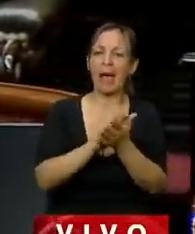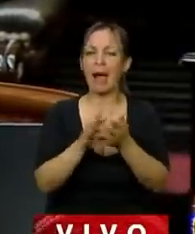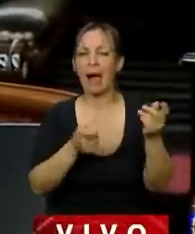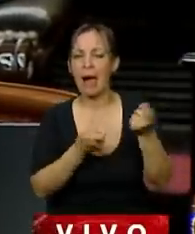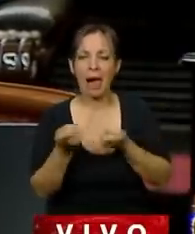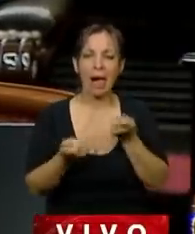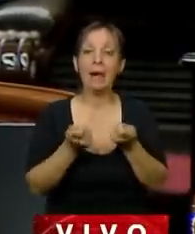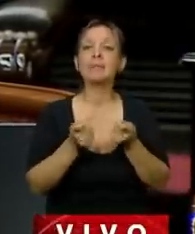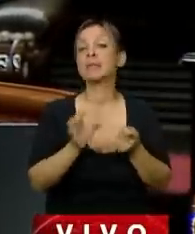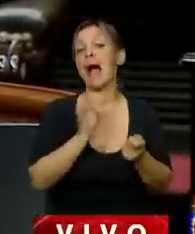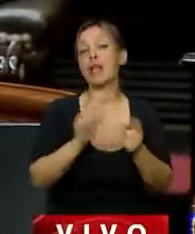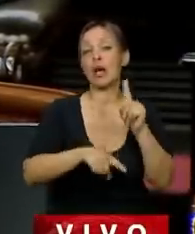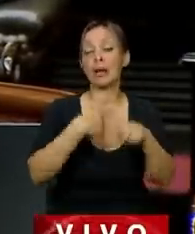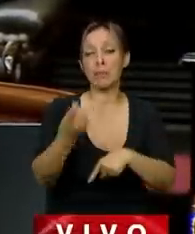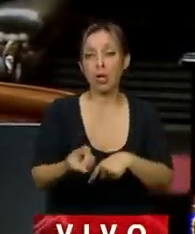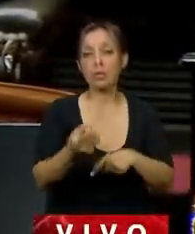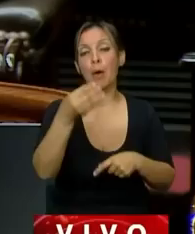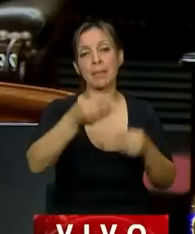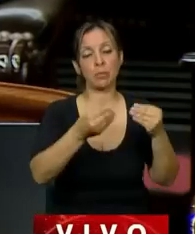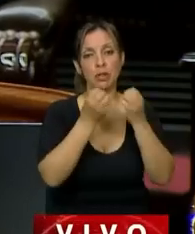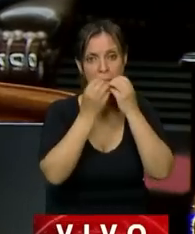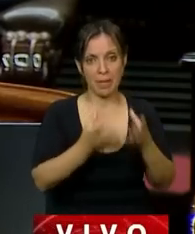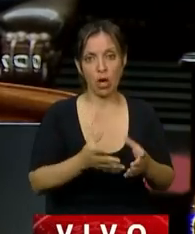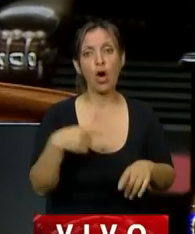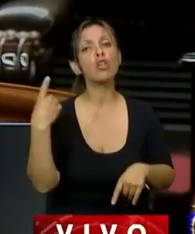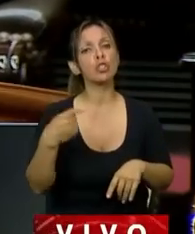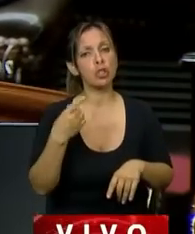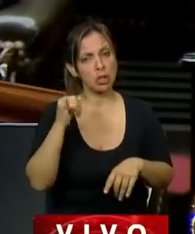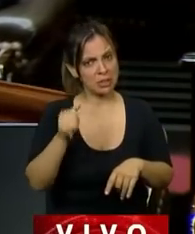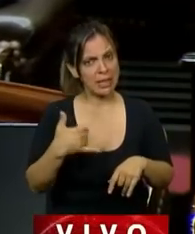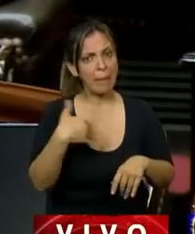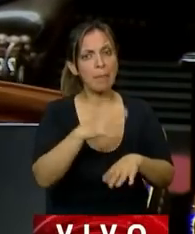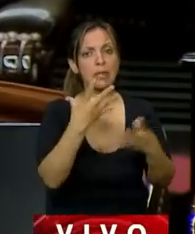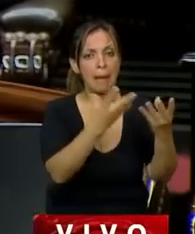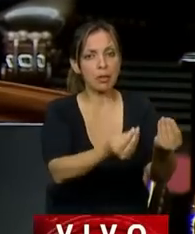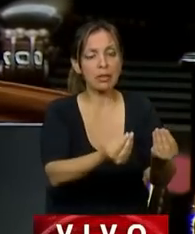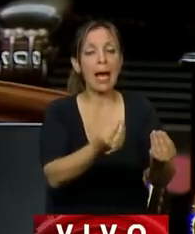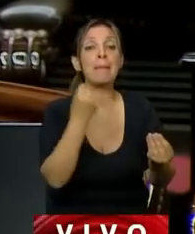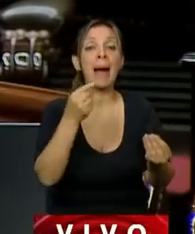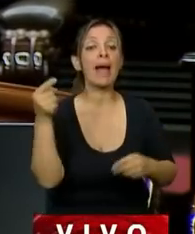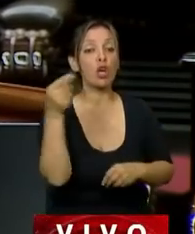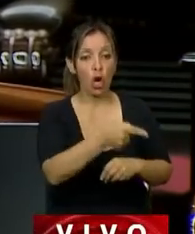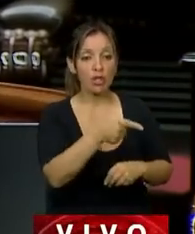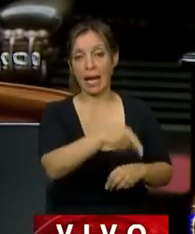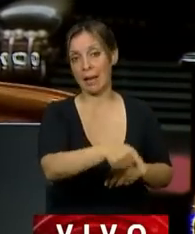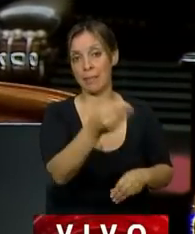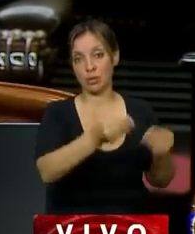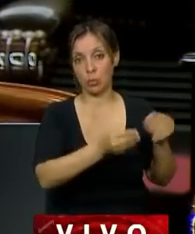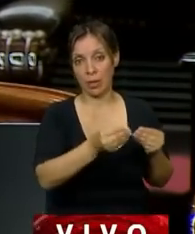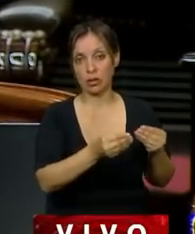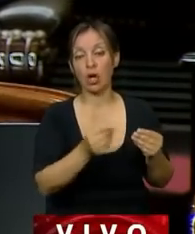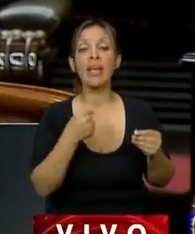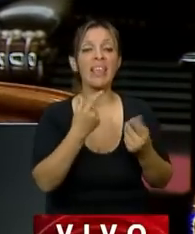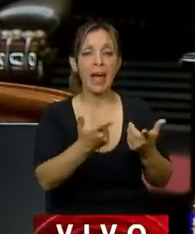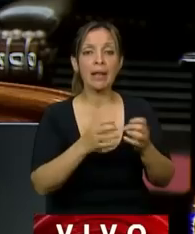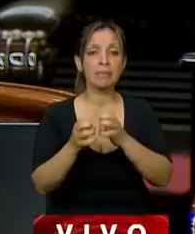año que viene a tener un presupuesto mejor. Cuenten con nuestro partido, con nuestro bloque, para votar en contra de este presupuesto, dar todas las discusiones y